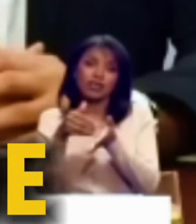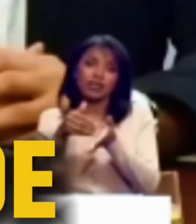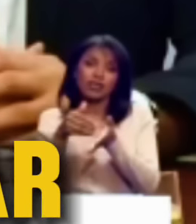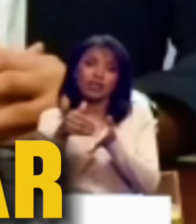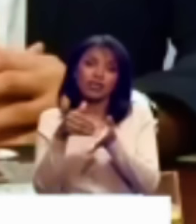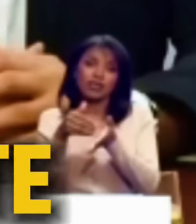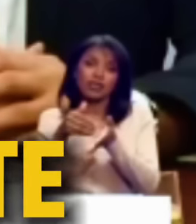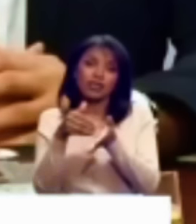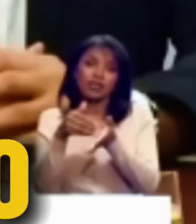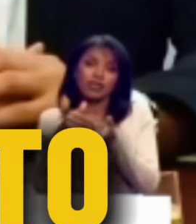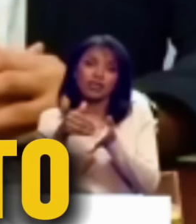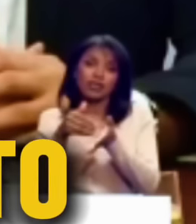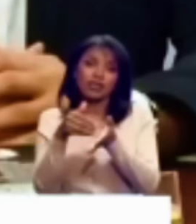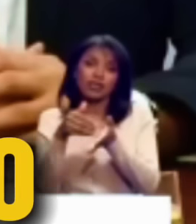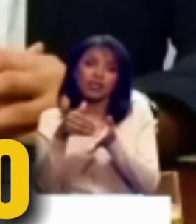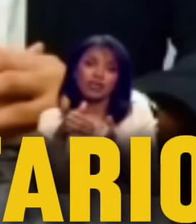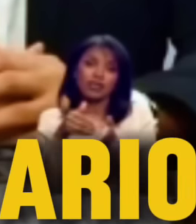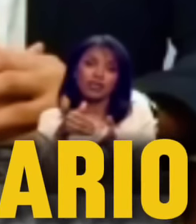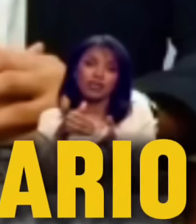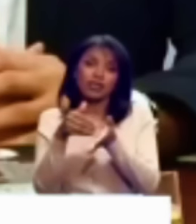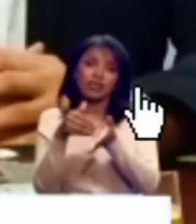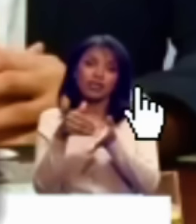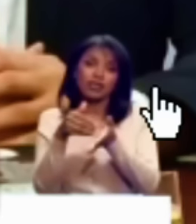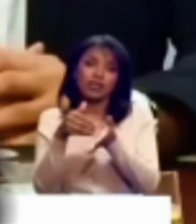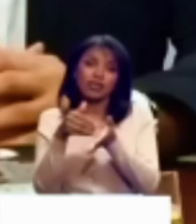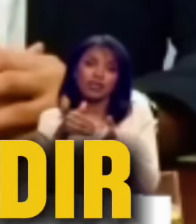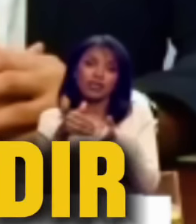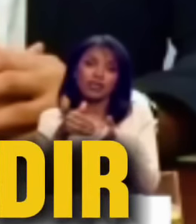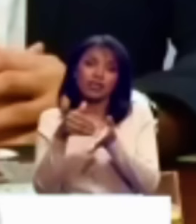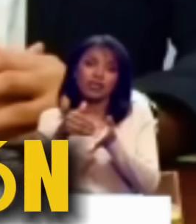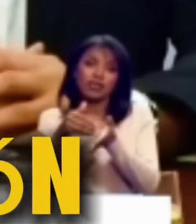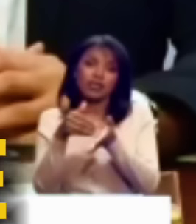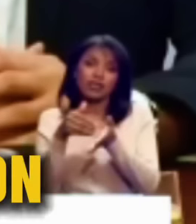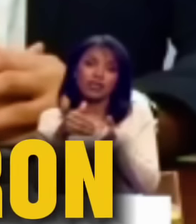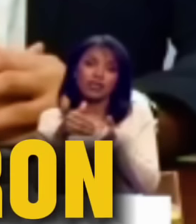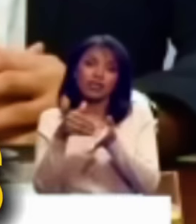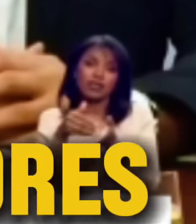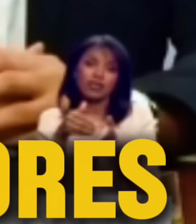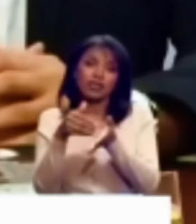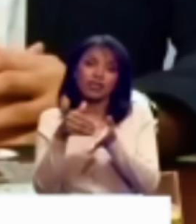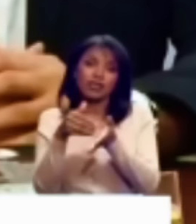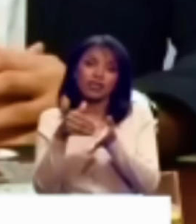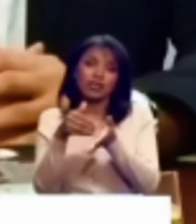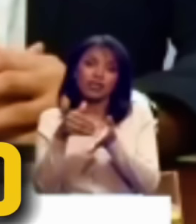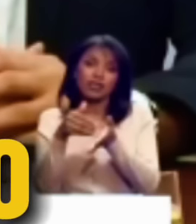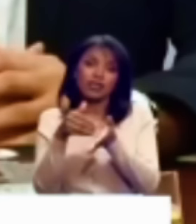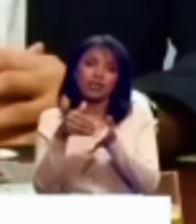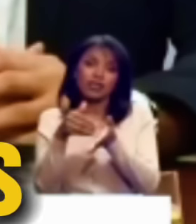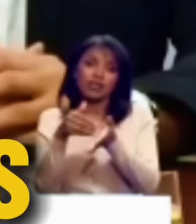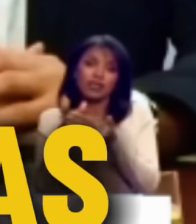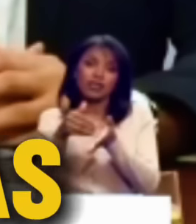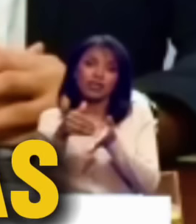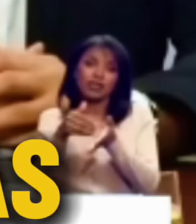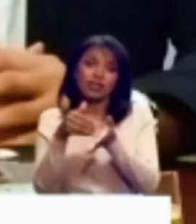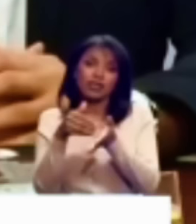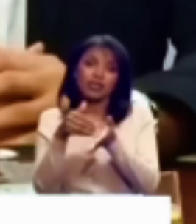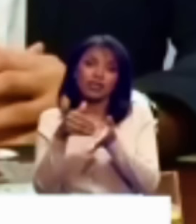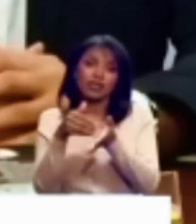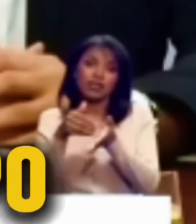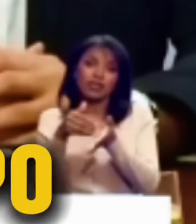cosas que puede pasar. Triste pero cierto. Otro comentario: no es de aplaudir la acción que hicieron los jugadores, pero ir a esas